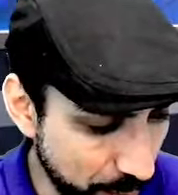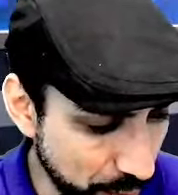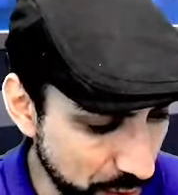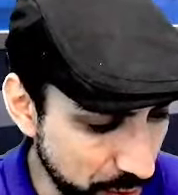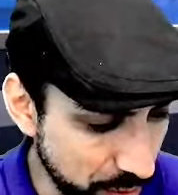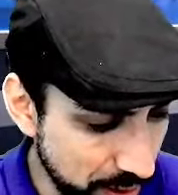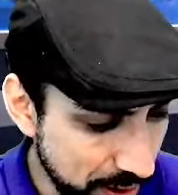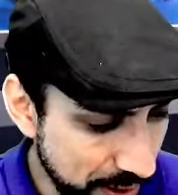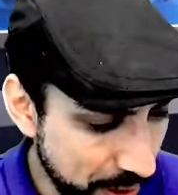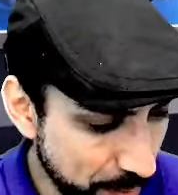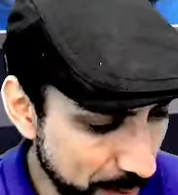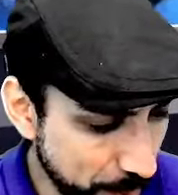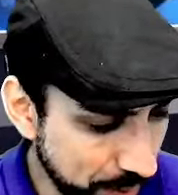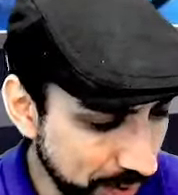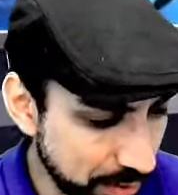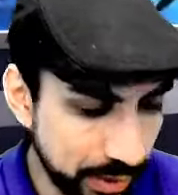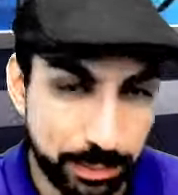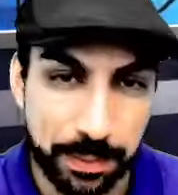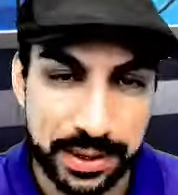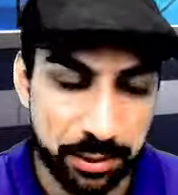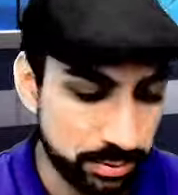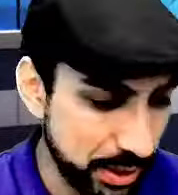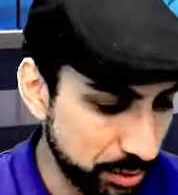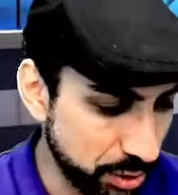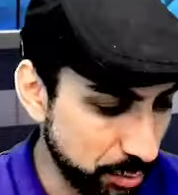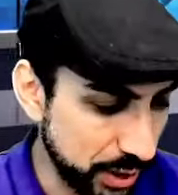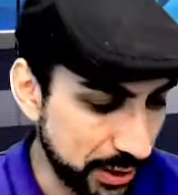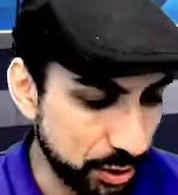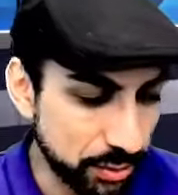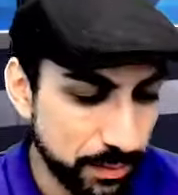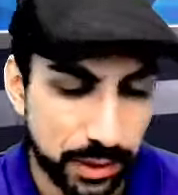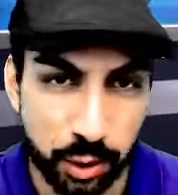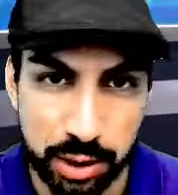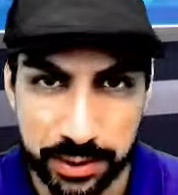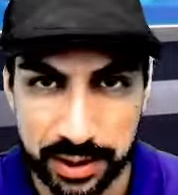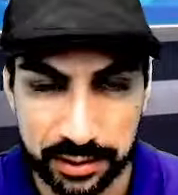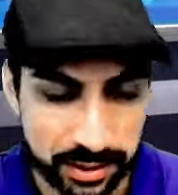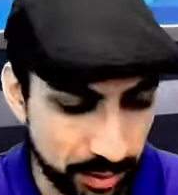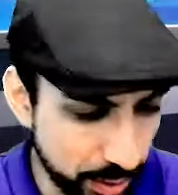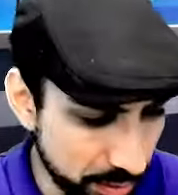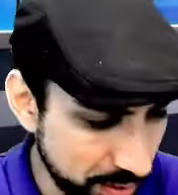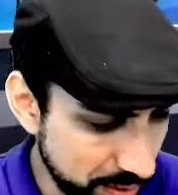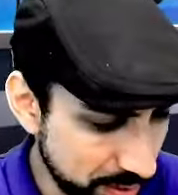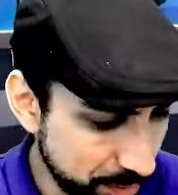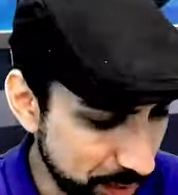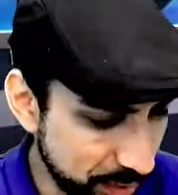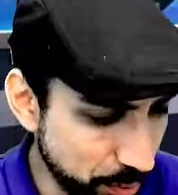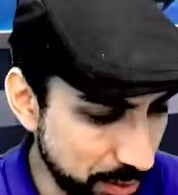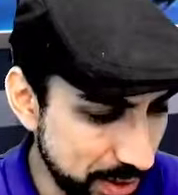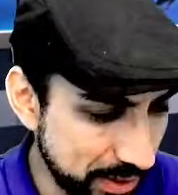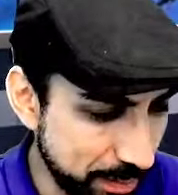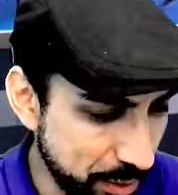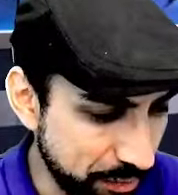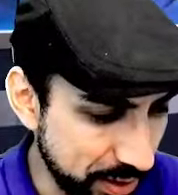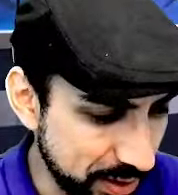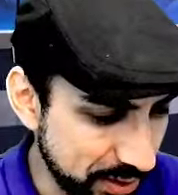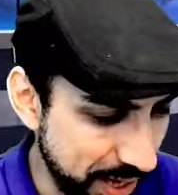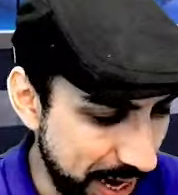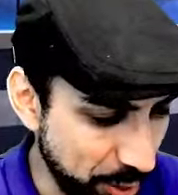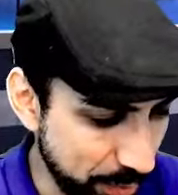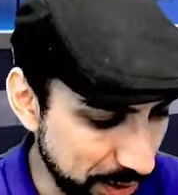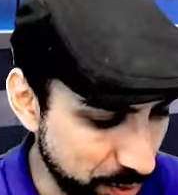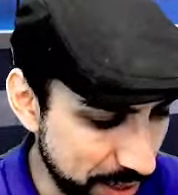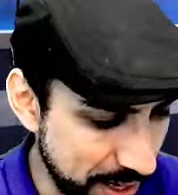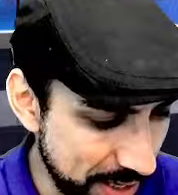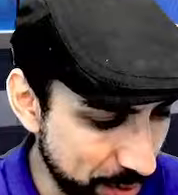a la oposición. Y algo muy importante es también el papel de los medios de comunicación. Hoy el presidente exhibió, pues justamente a Pedro Ferriz,